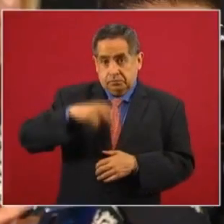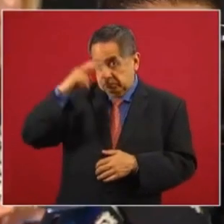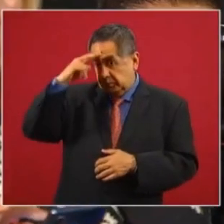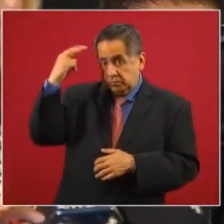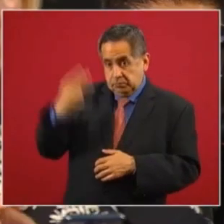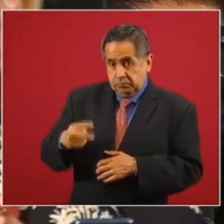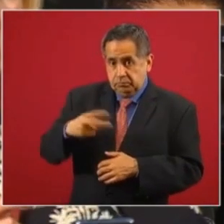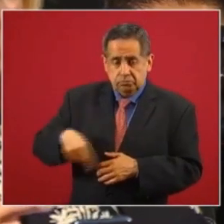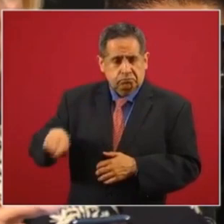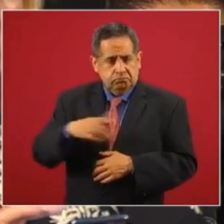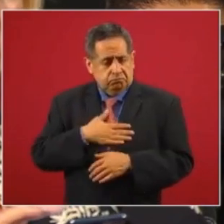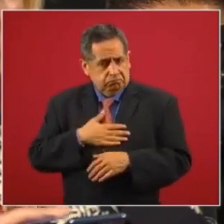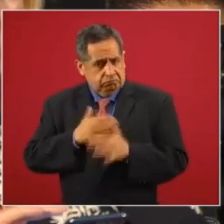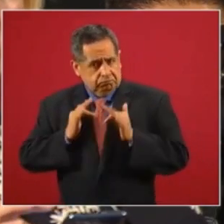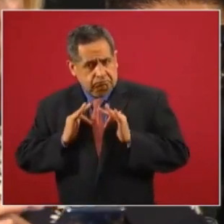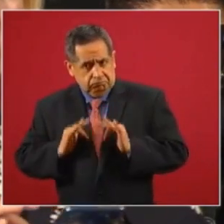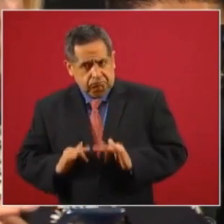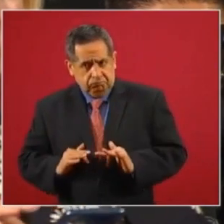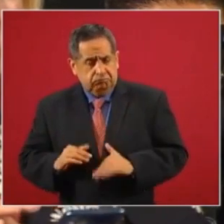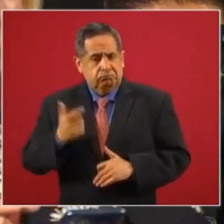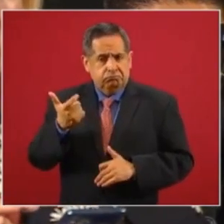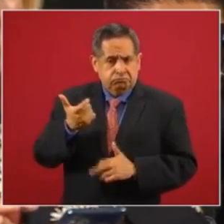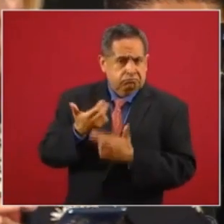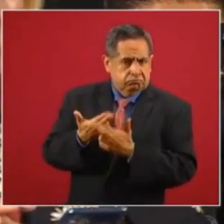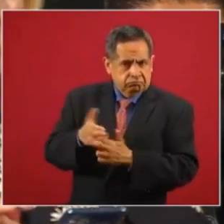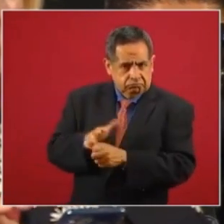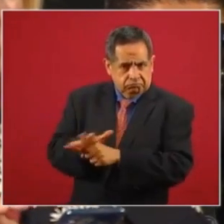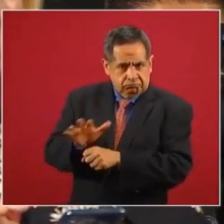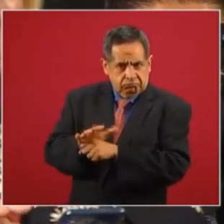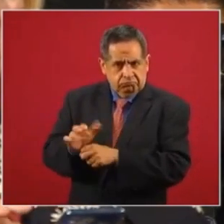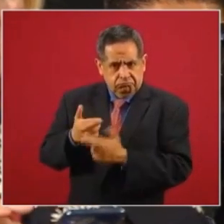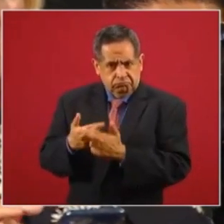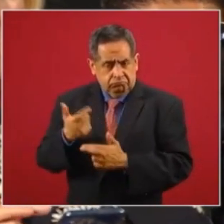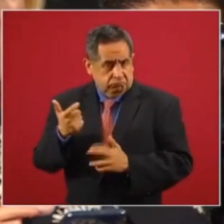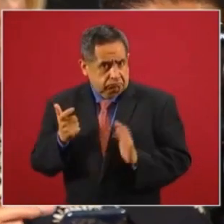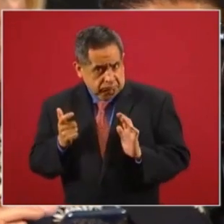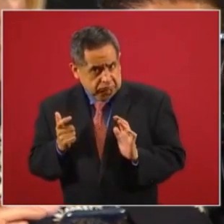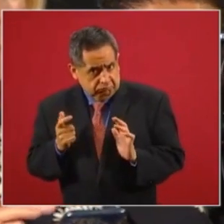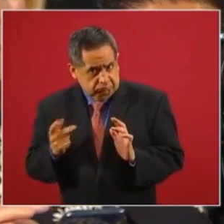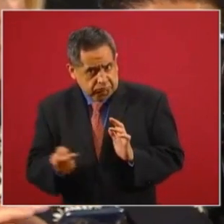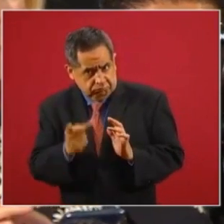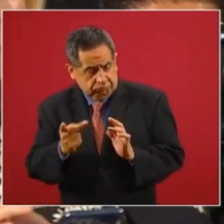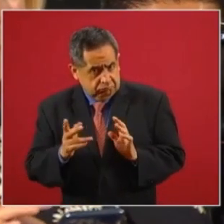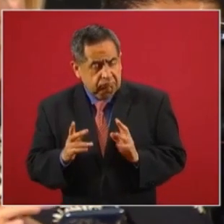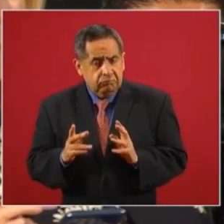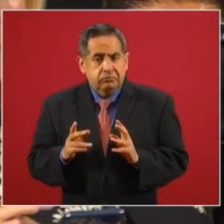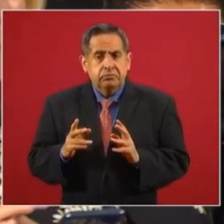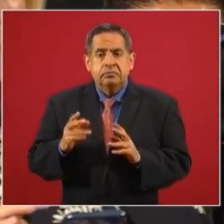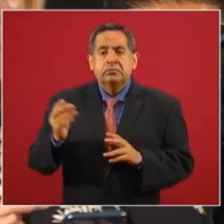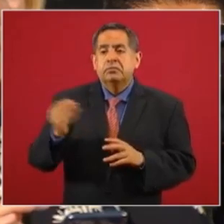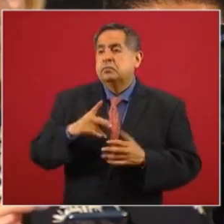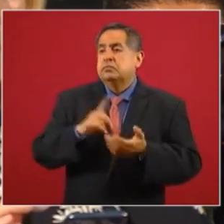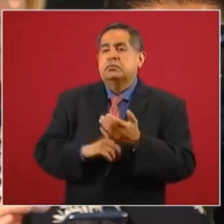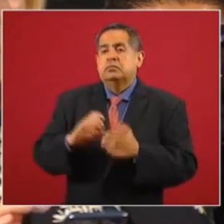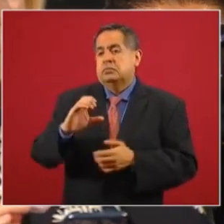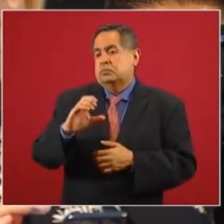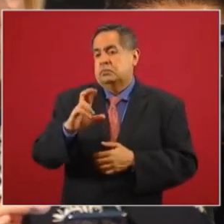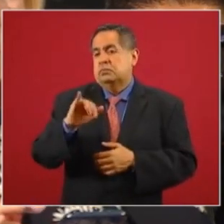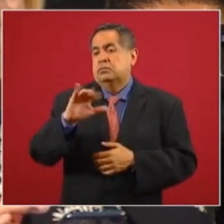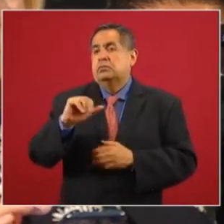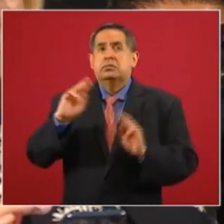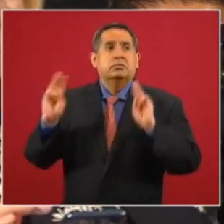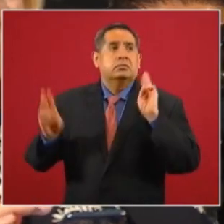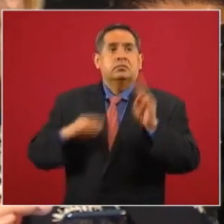estar tranquilos de que hay finanzas sanas y que, bueno, a pesar de esta crisis